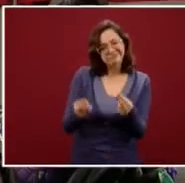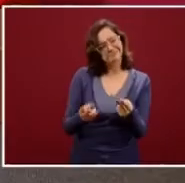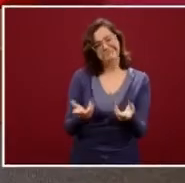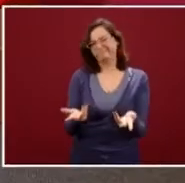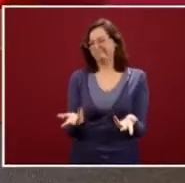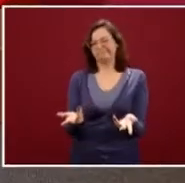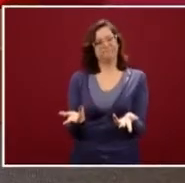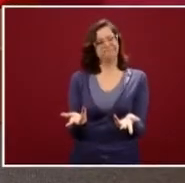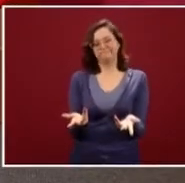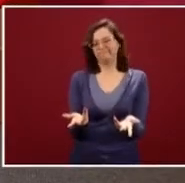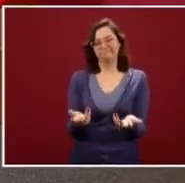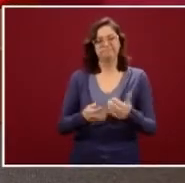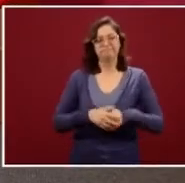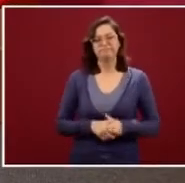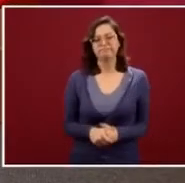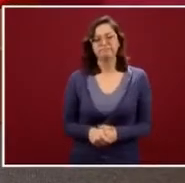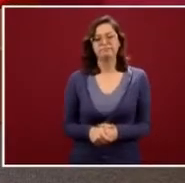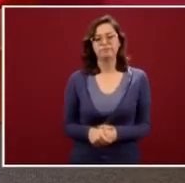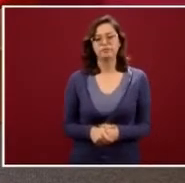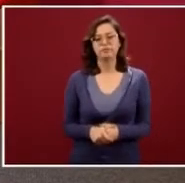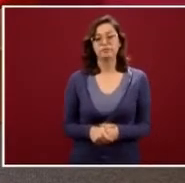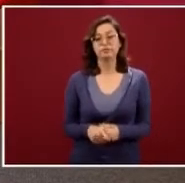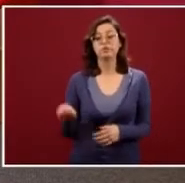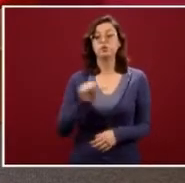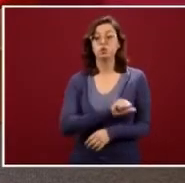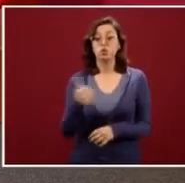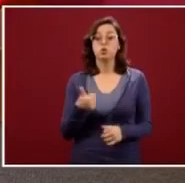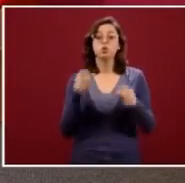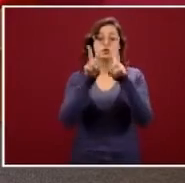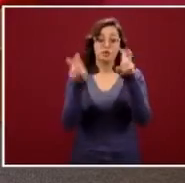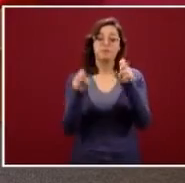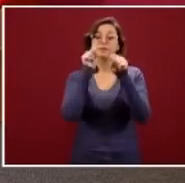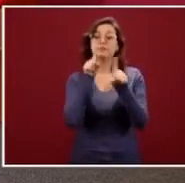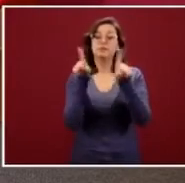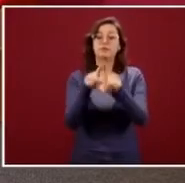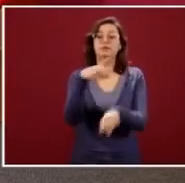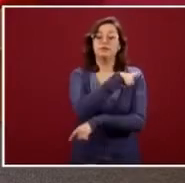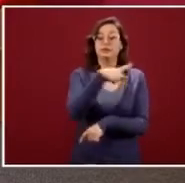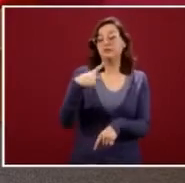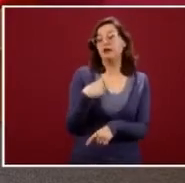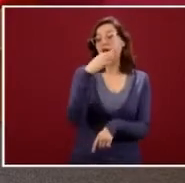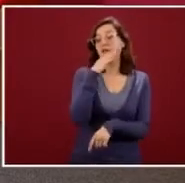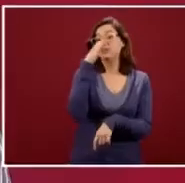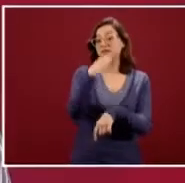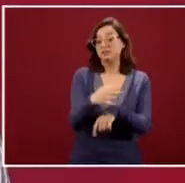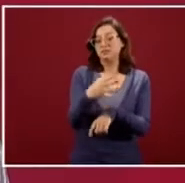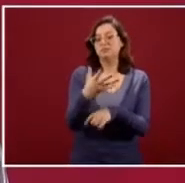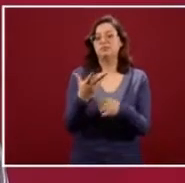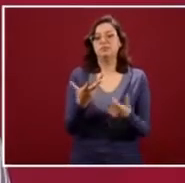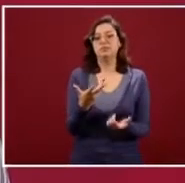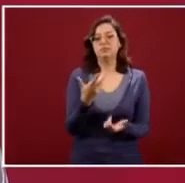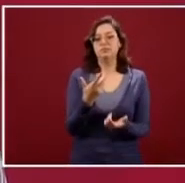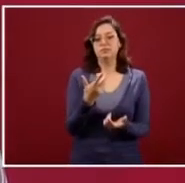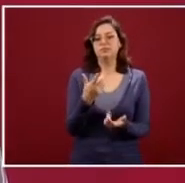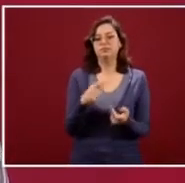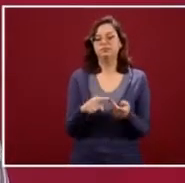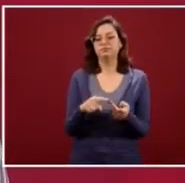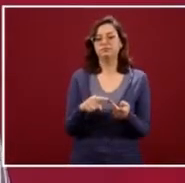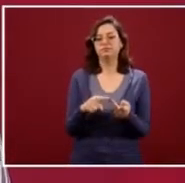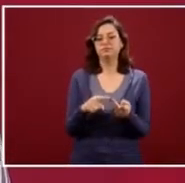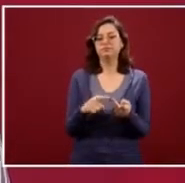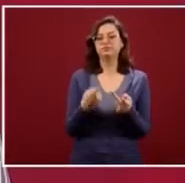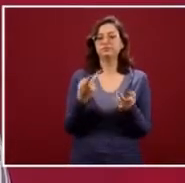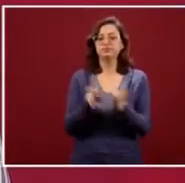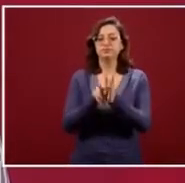proteger a la población. El otro elemento que me gustaría comentar, dado que fue motivo de una primera plana de uno